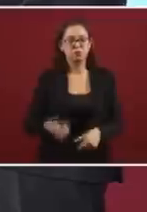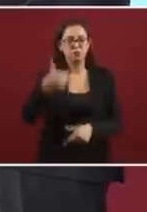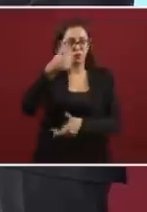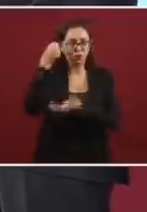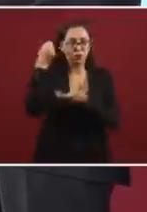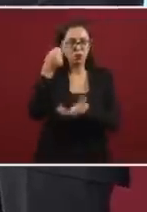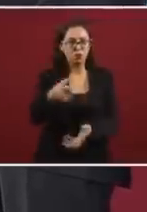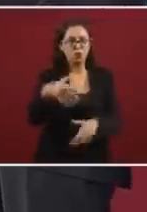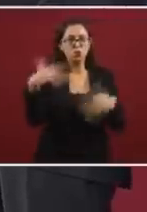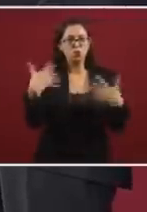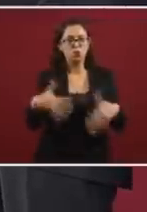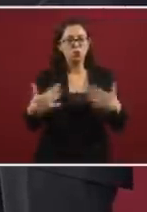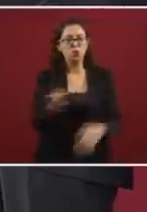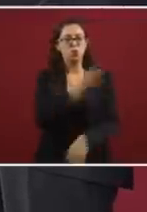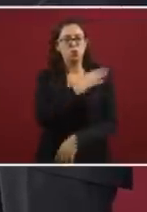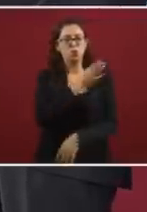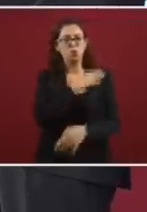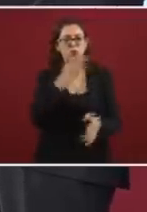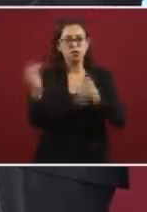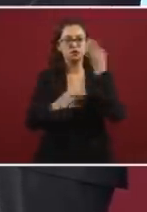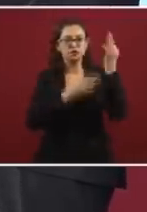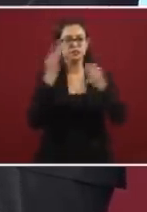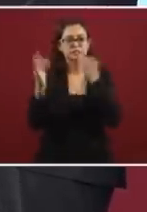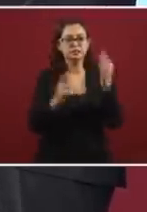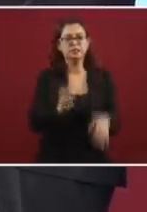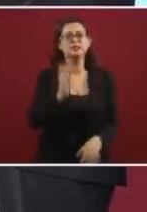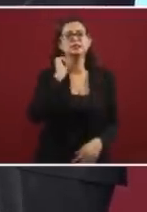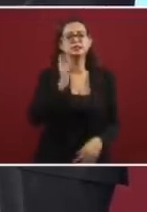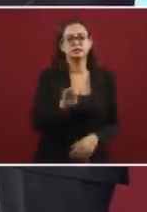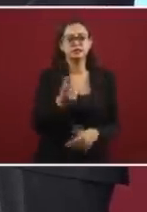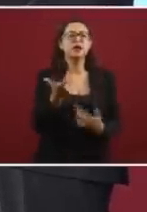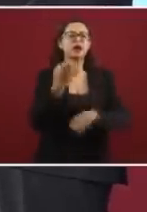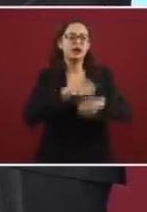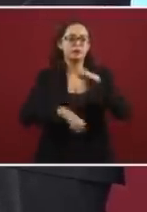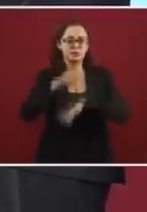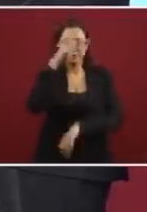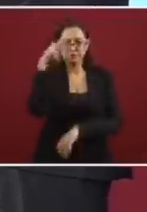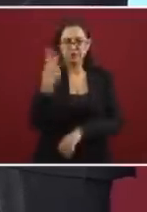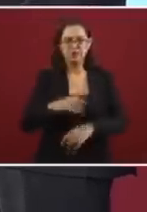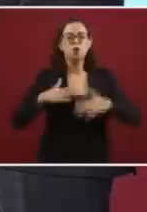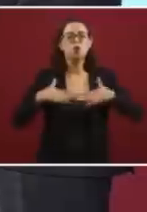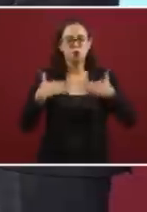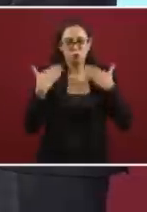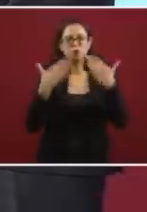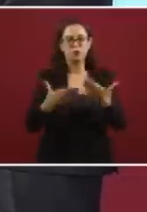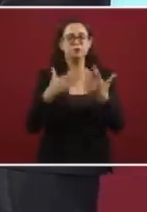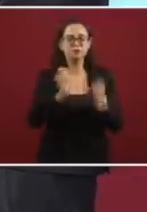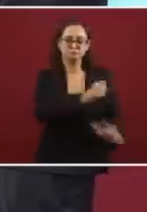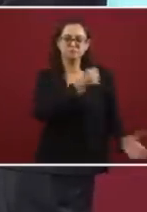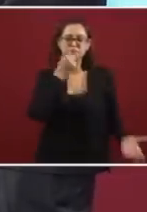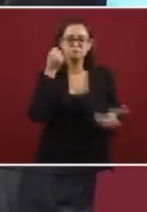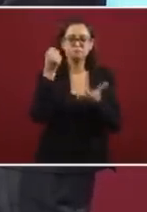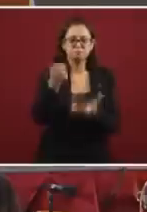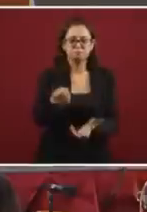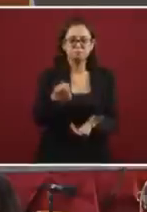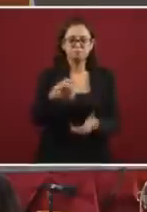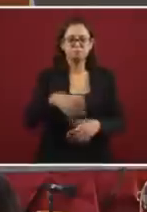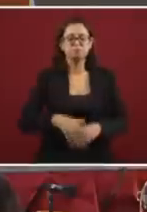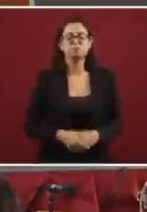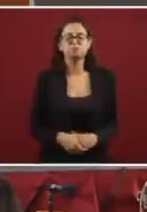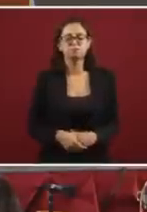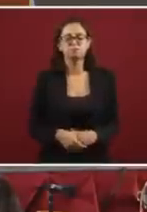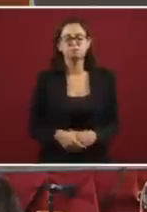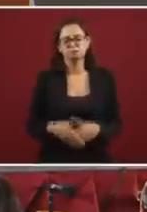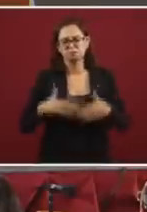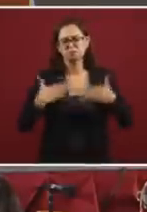buena noticia de la confianza que tienen inversionistas mexicanos en la actual administración del señor